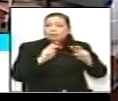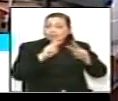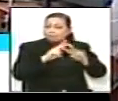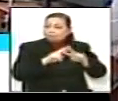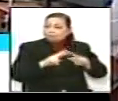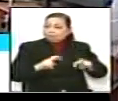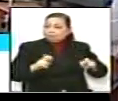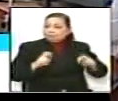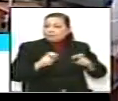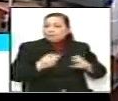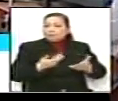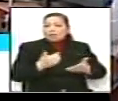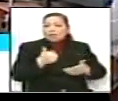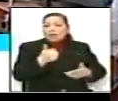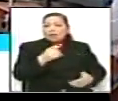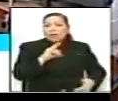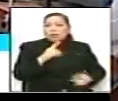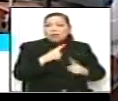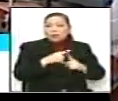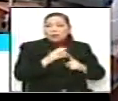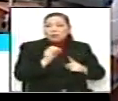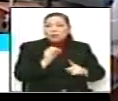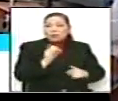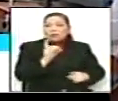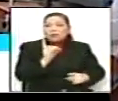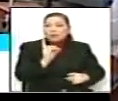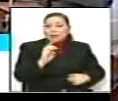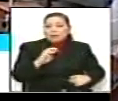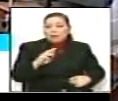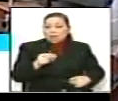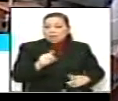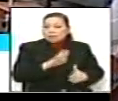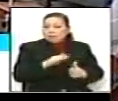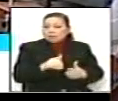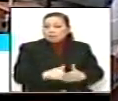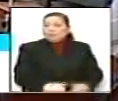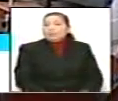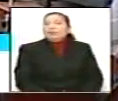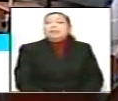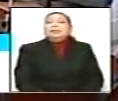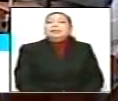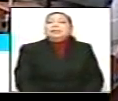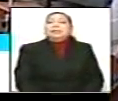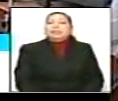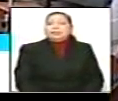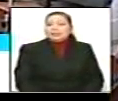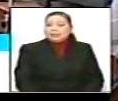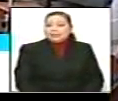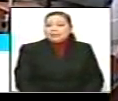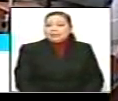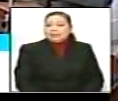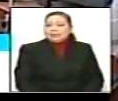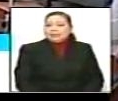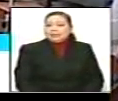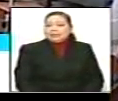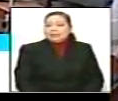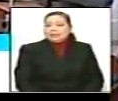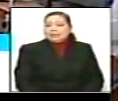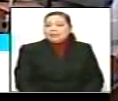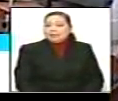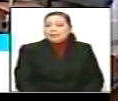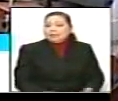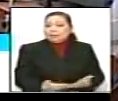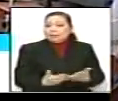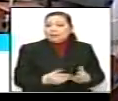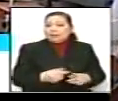investiga Autodema. ¿Y respecto a qué está investigando Autodema? Respecto, señora presidenta, a un